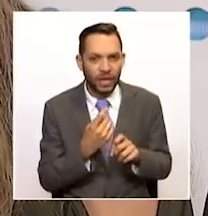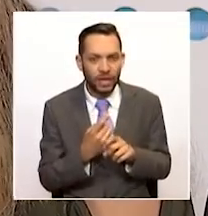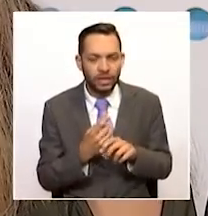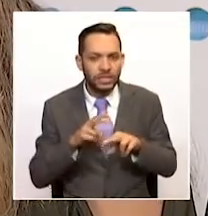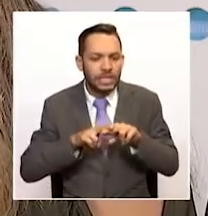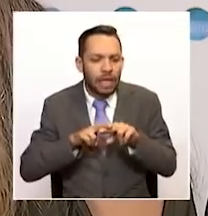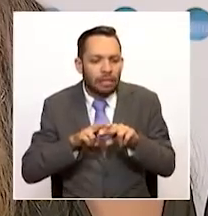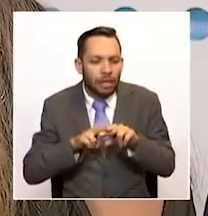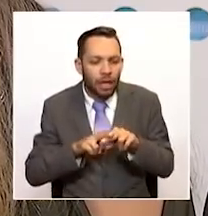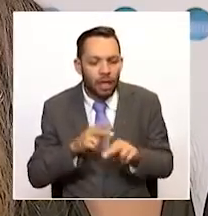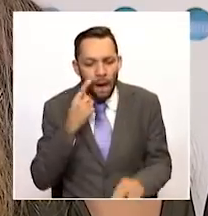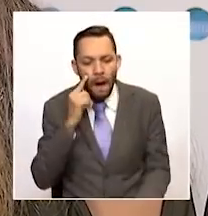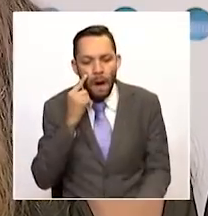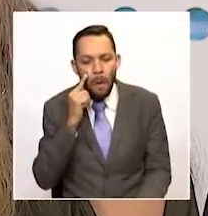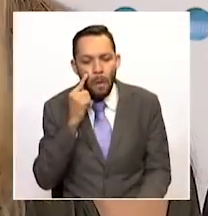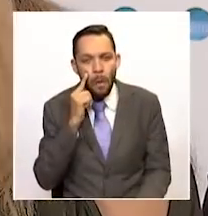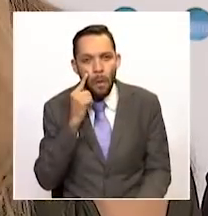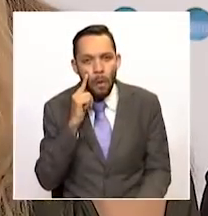deprimida